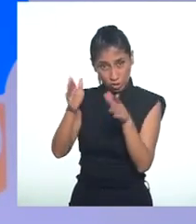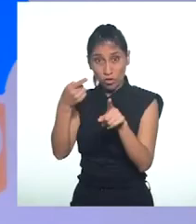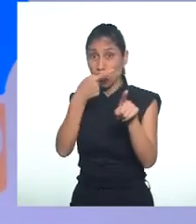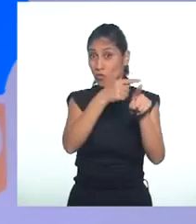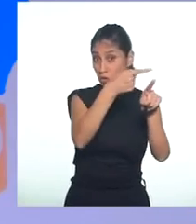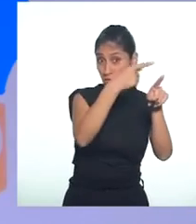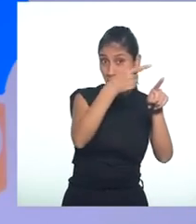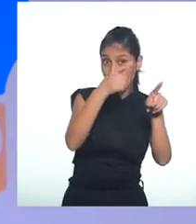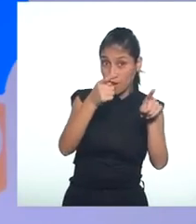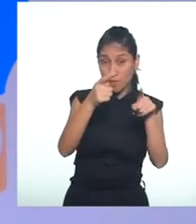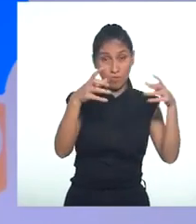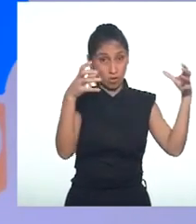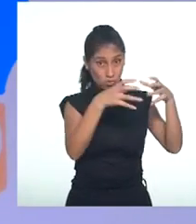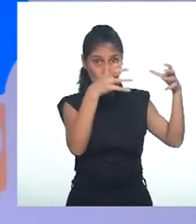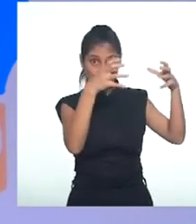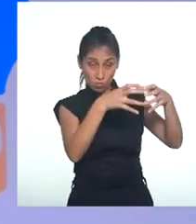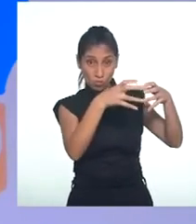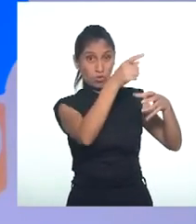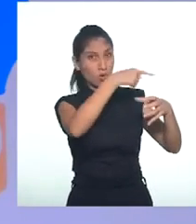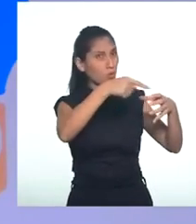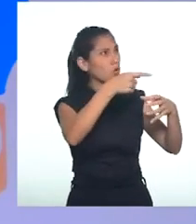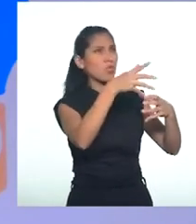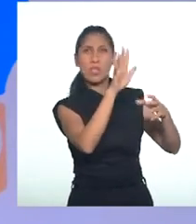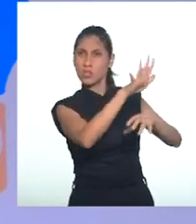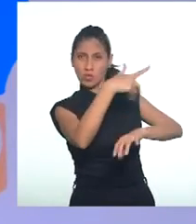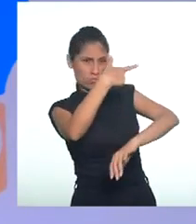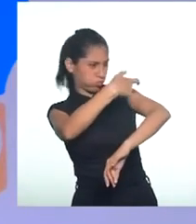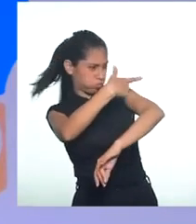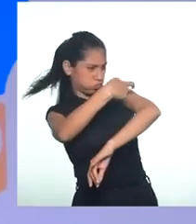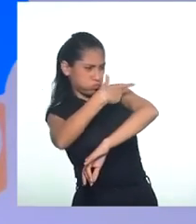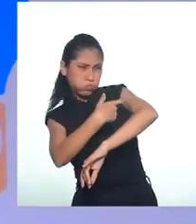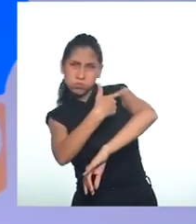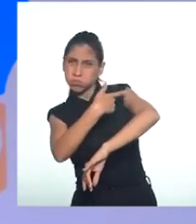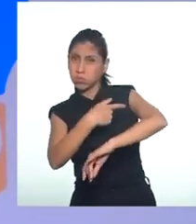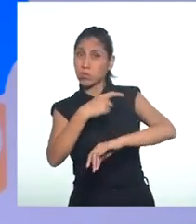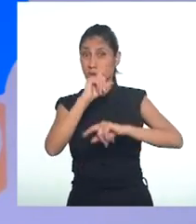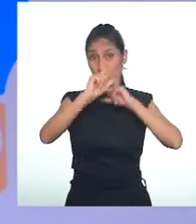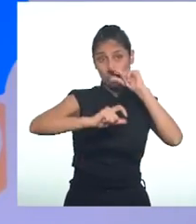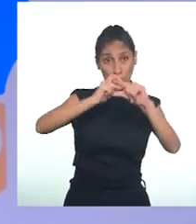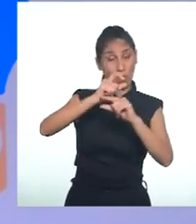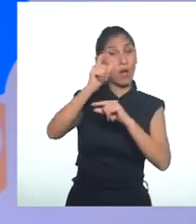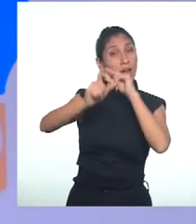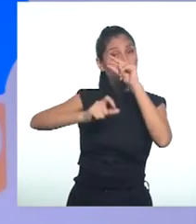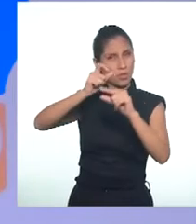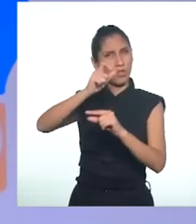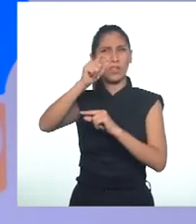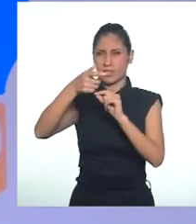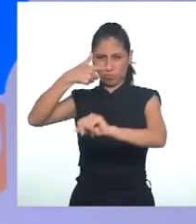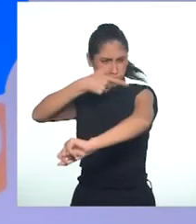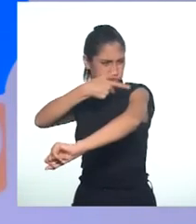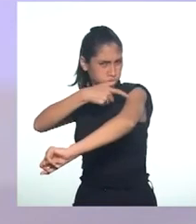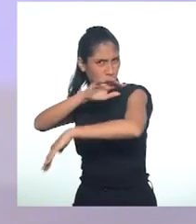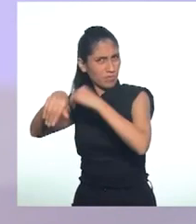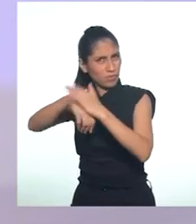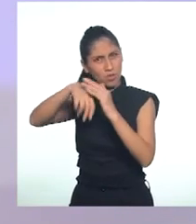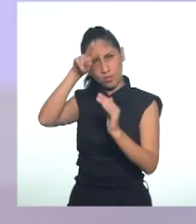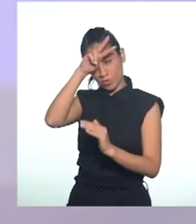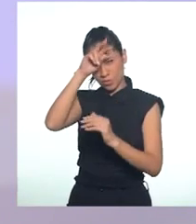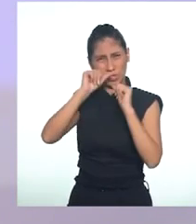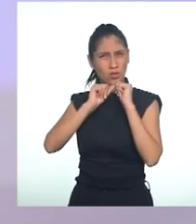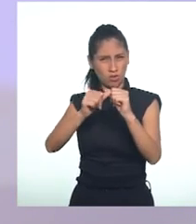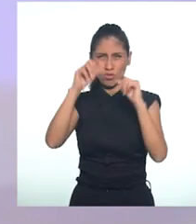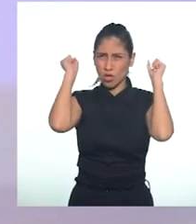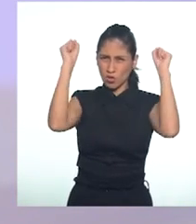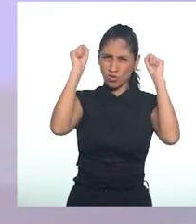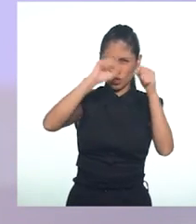con laboratorios para la adquisición de vacunas que permitan ir vacunando a la población de manera progresiva. Hay que